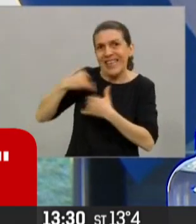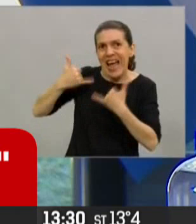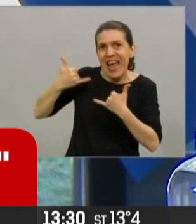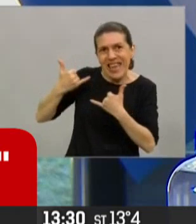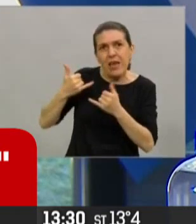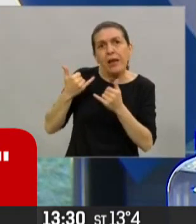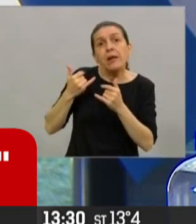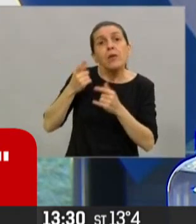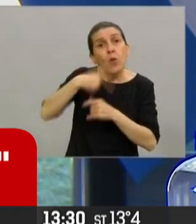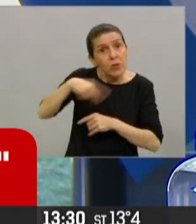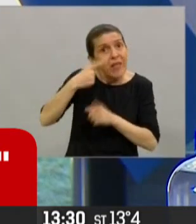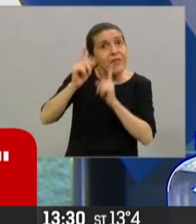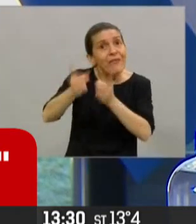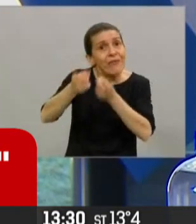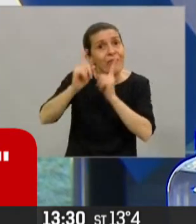sigan